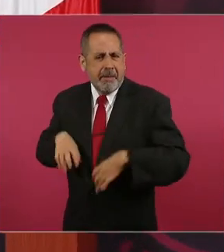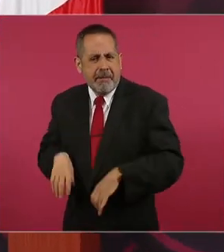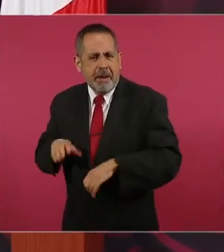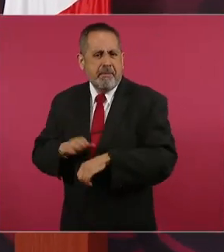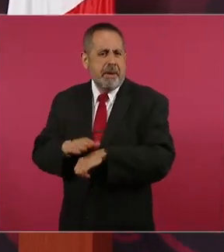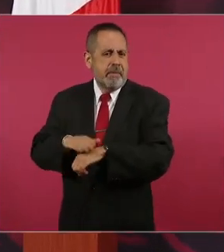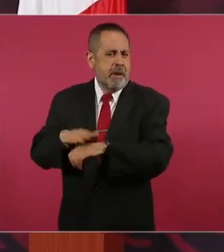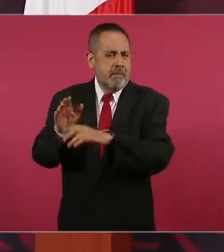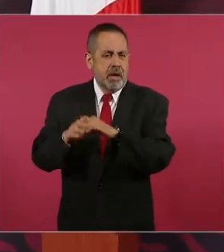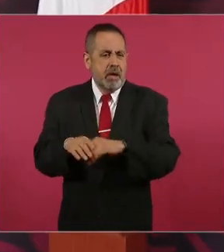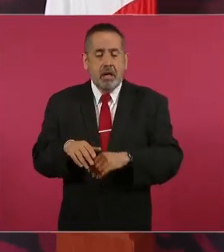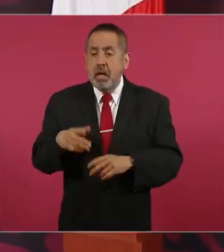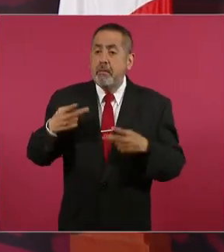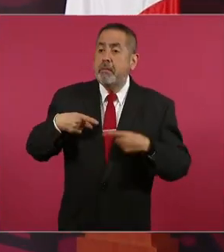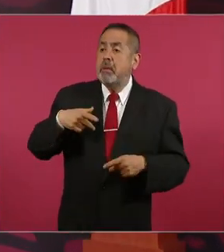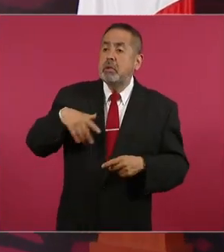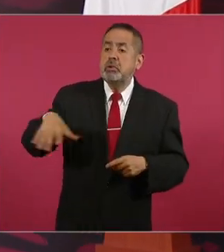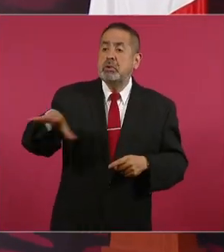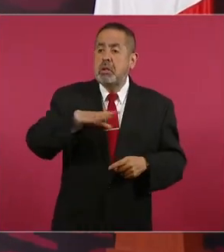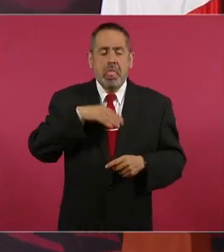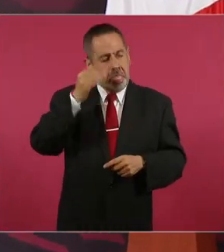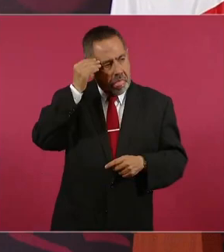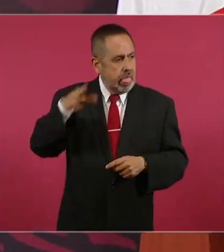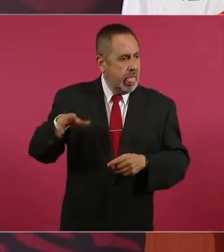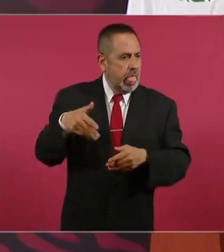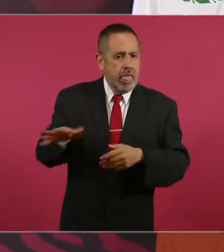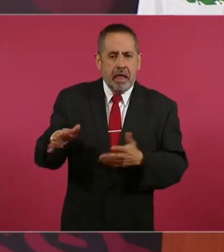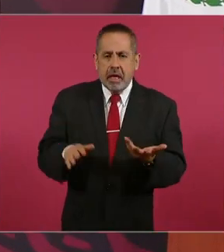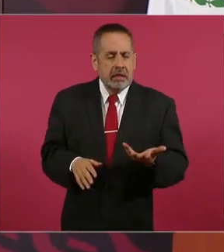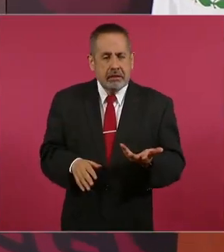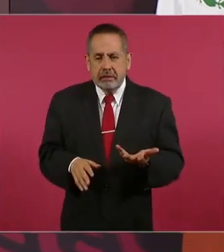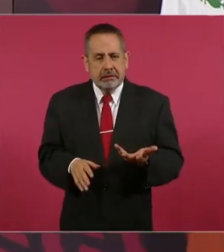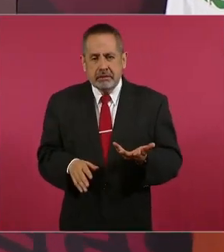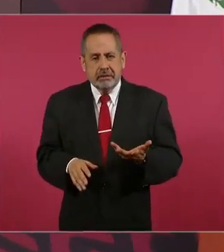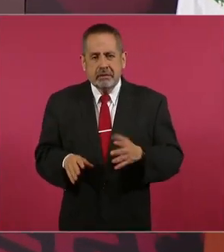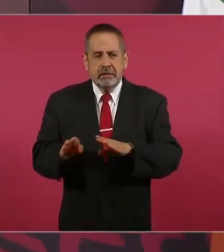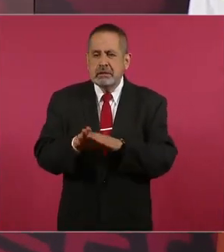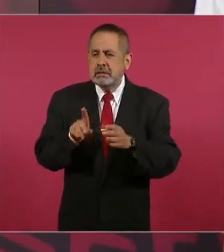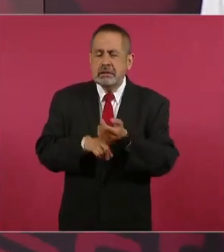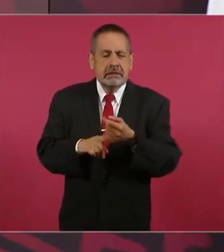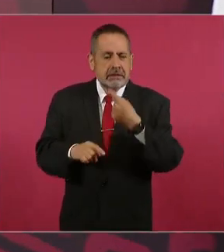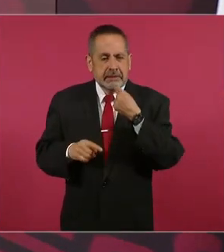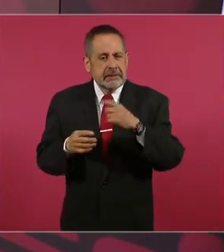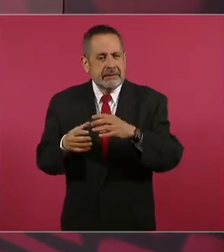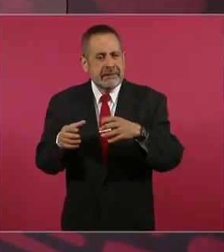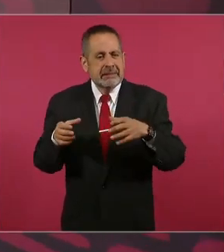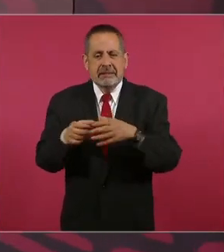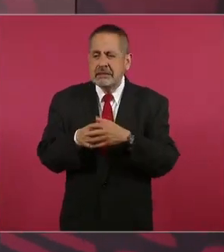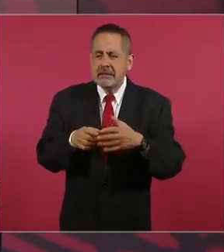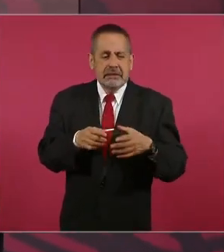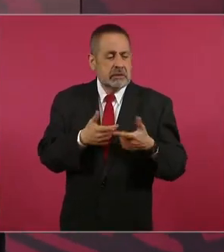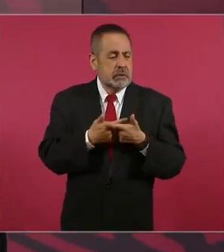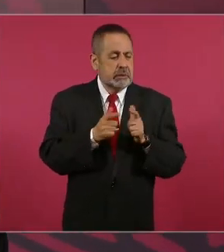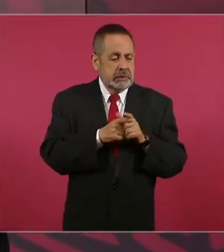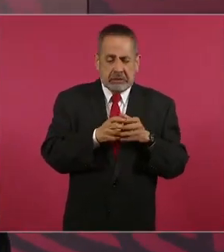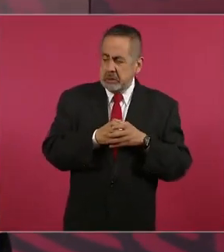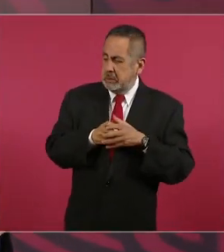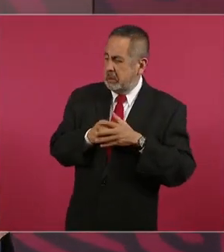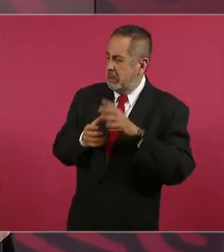no existía el pueblo, era una minoría rapaz la que se